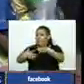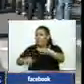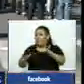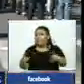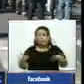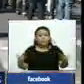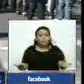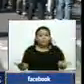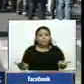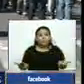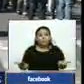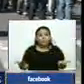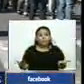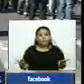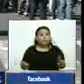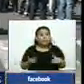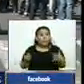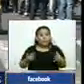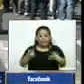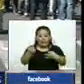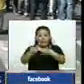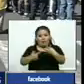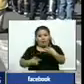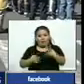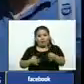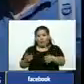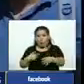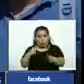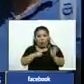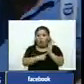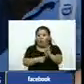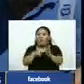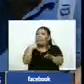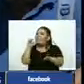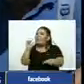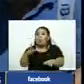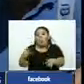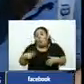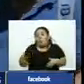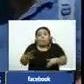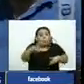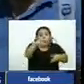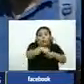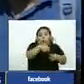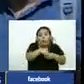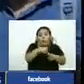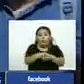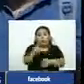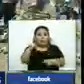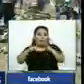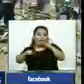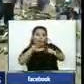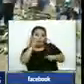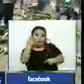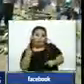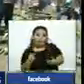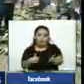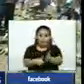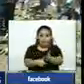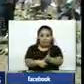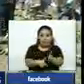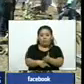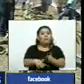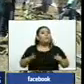tenido ninguna orden judicial de retenerse, no ha tenido ninguna instrucción del señor alcalde, ni tampoco se